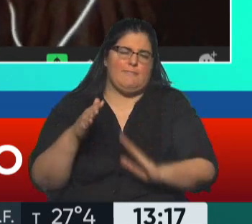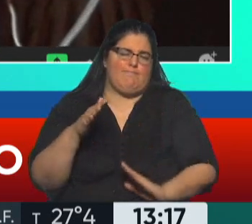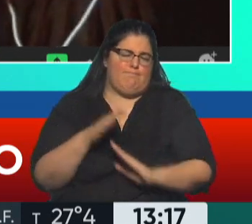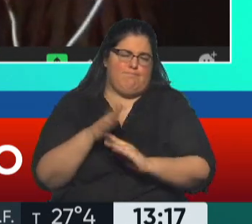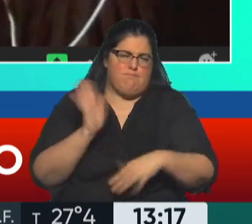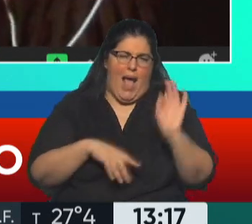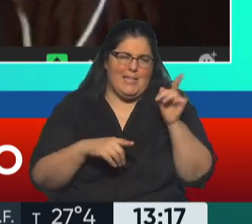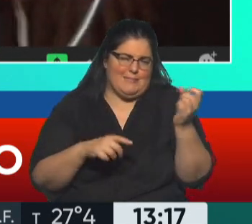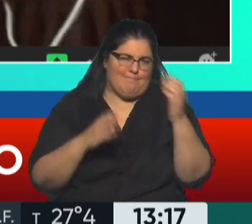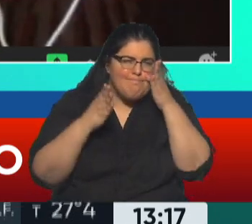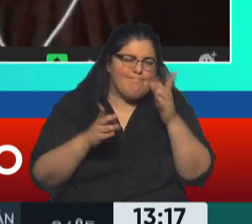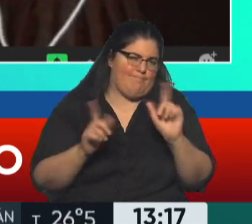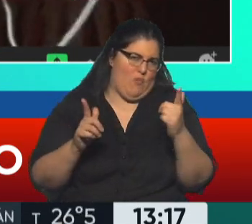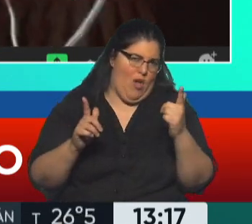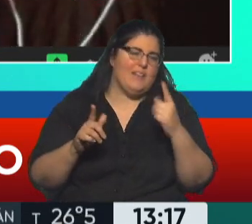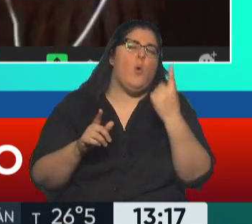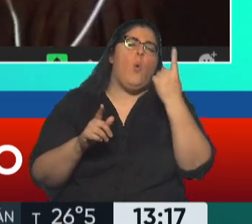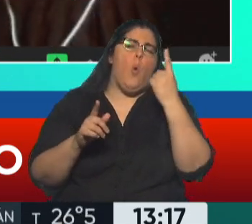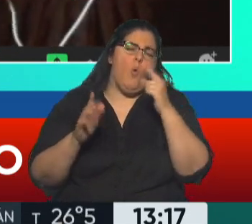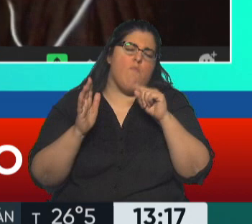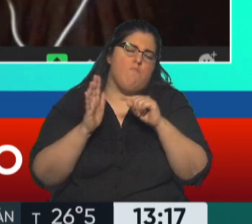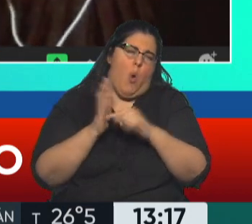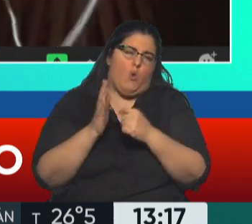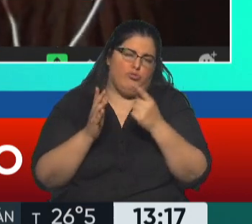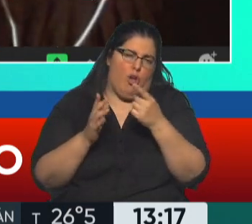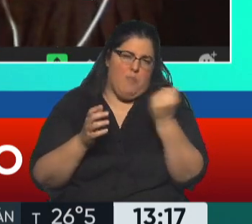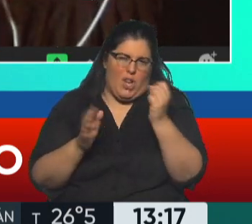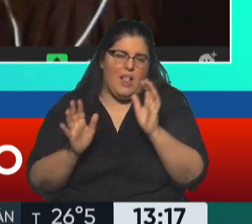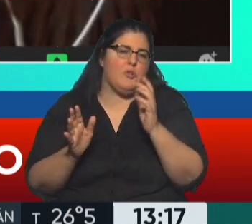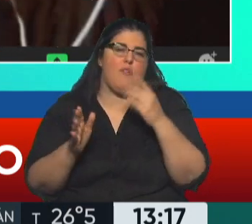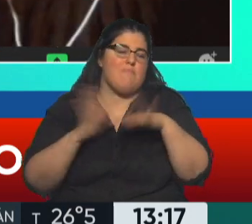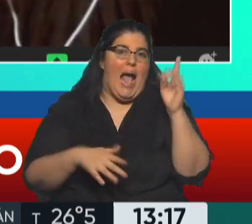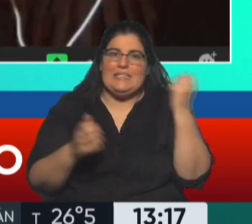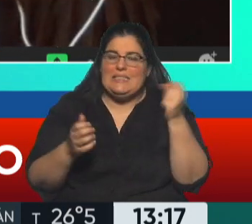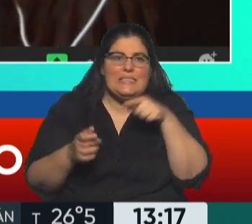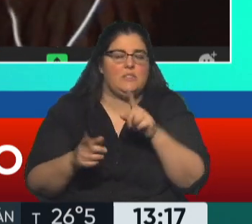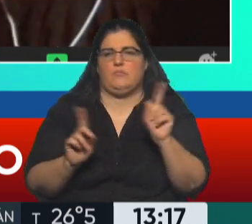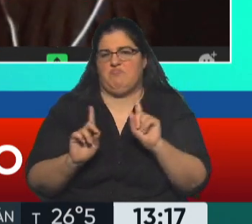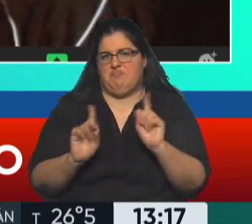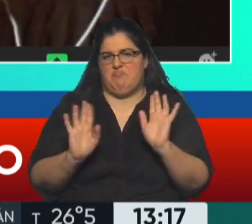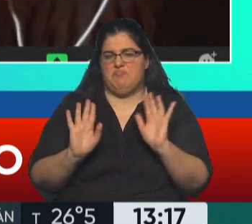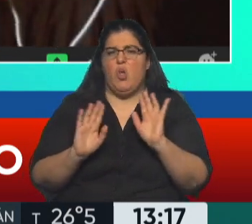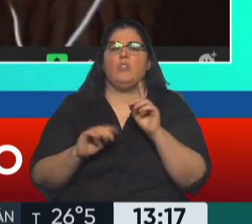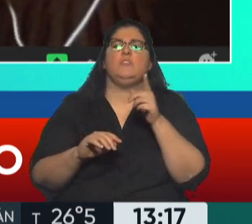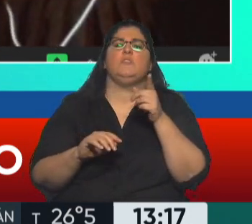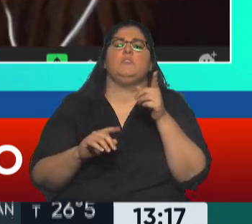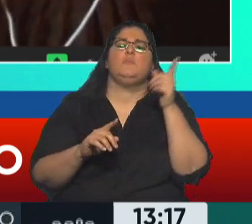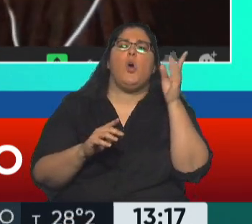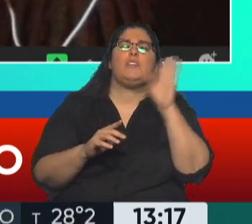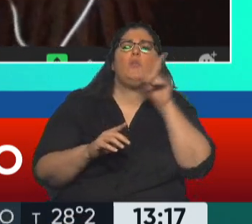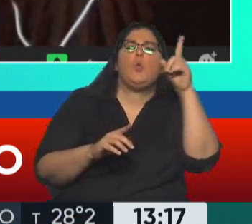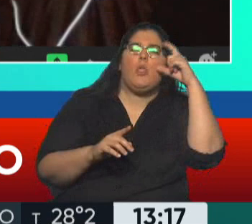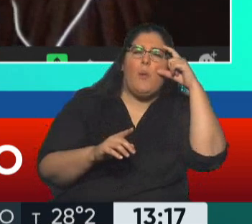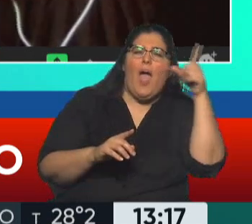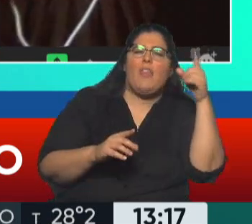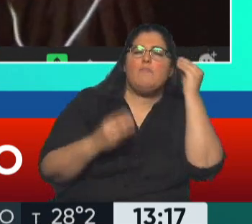eje principal, es uno de, pero no es el eje principal de la preocupación de la administración